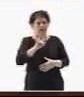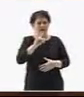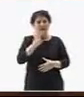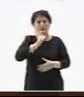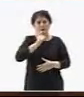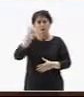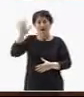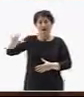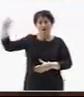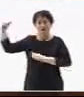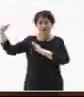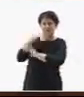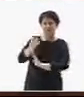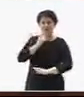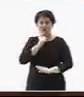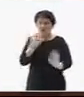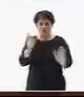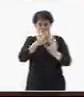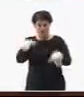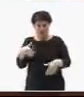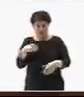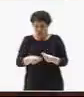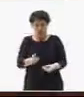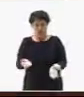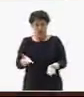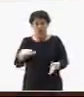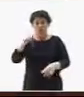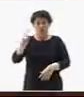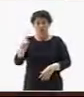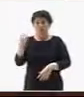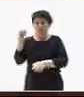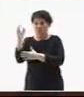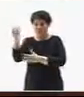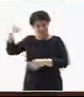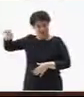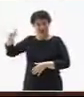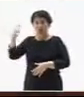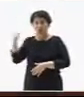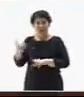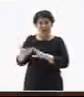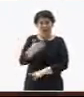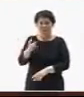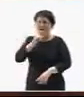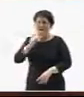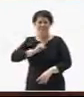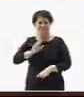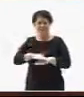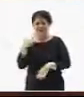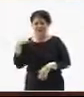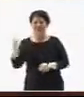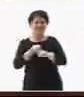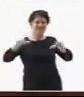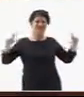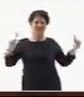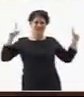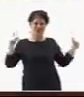Lamentablemente no fue así. Un día antes de la conferencia para hacernos la foto, para hacer ver que contaba usted con los apoyos